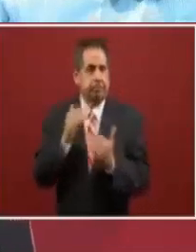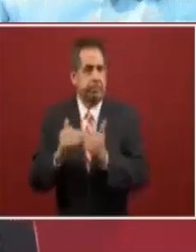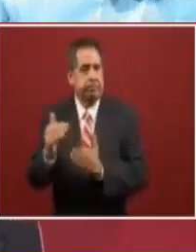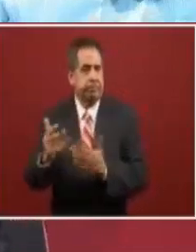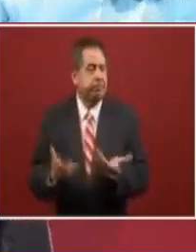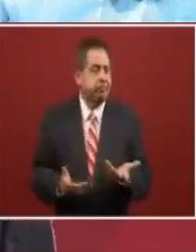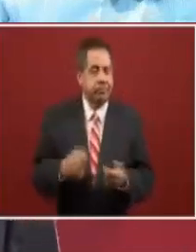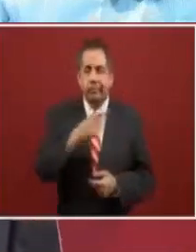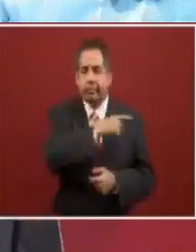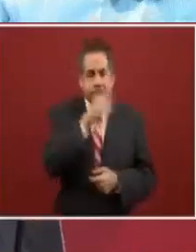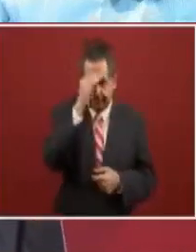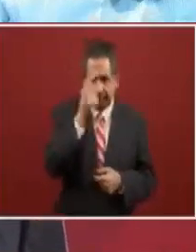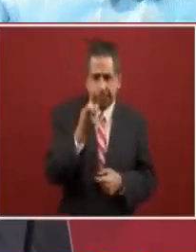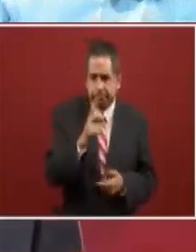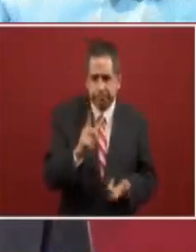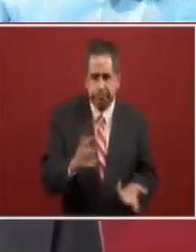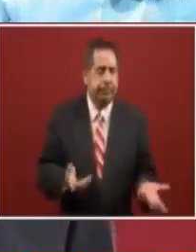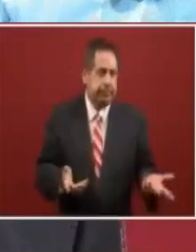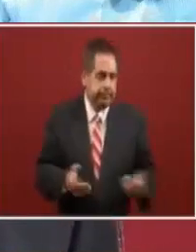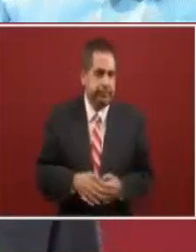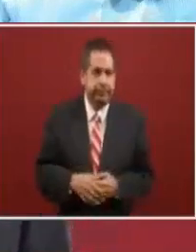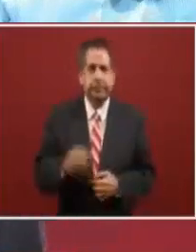Entonces, por eso